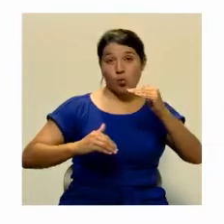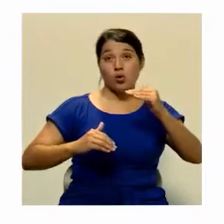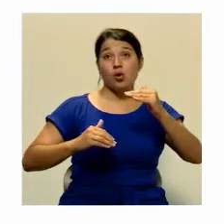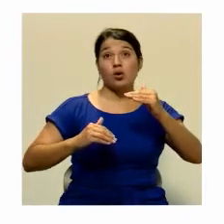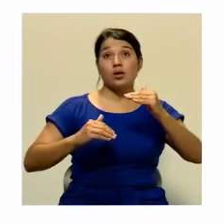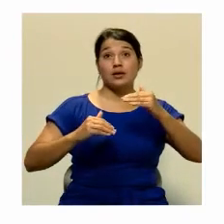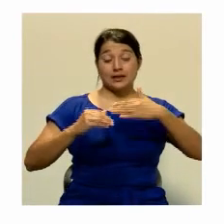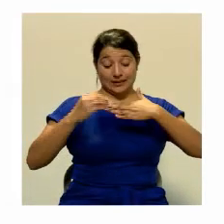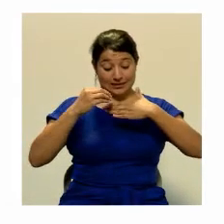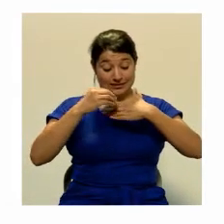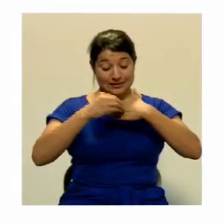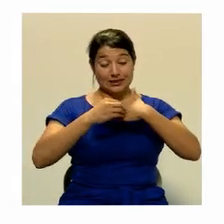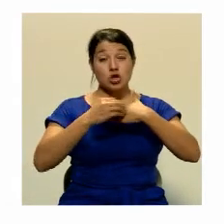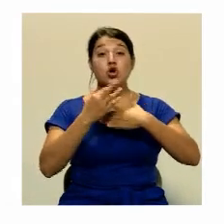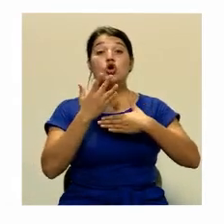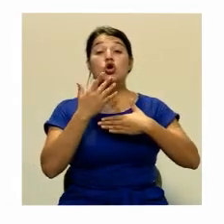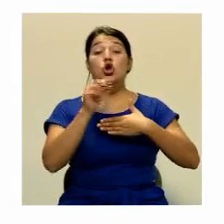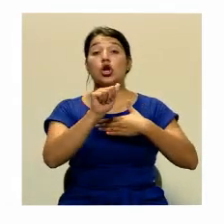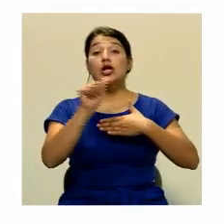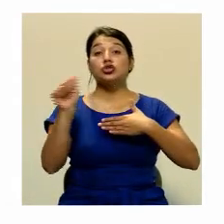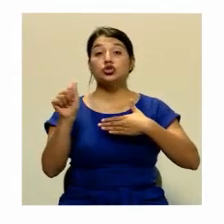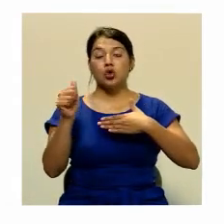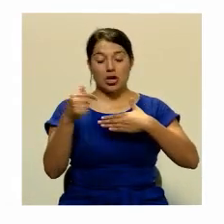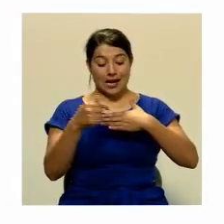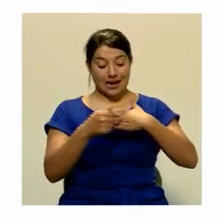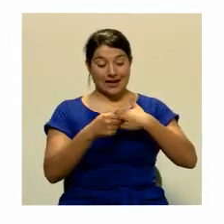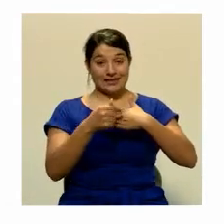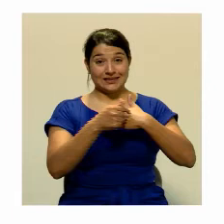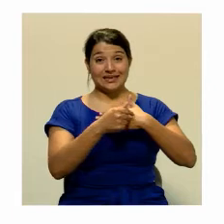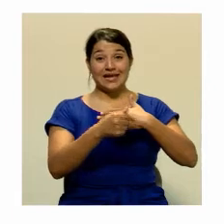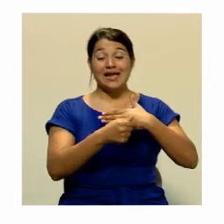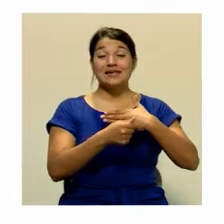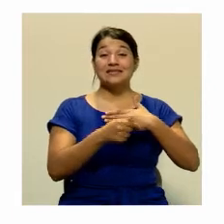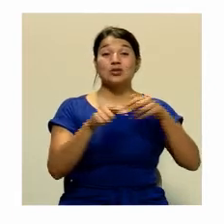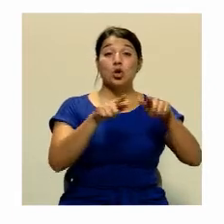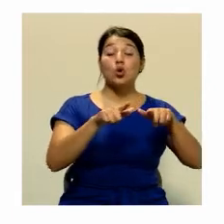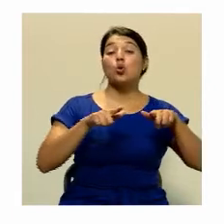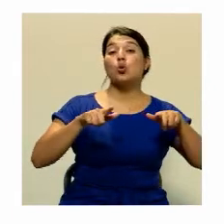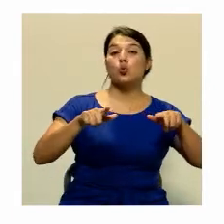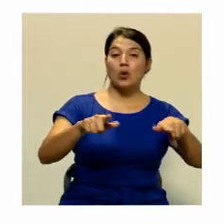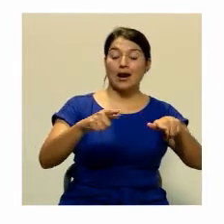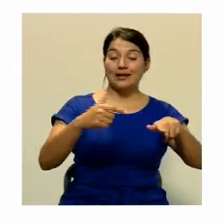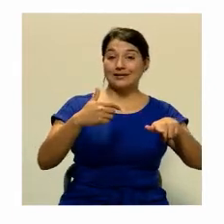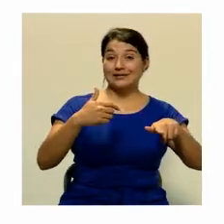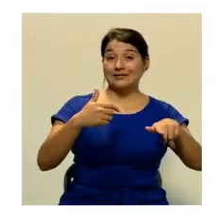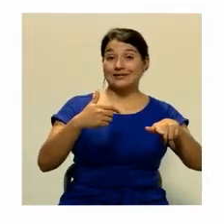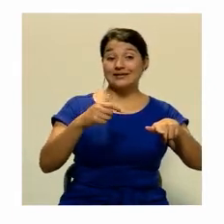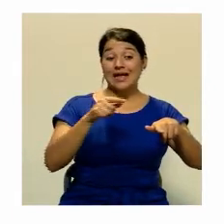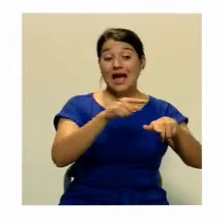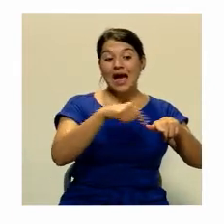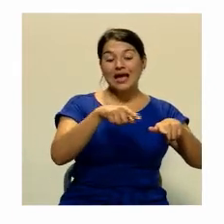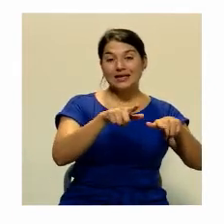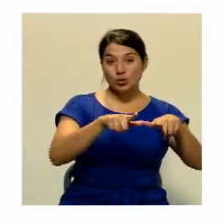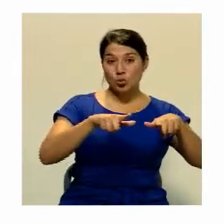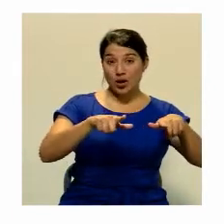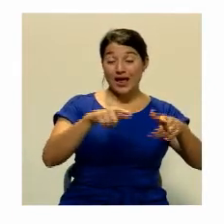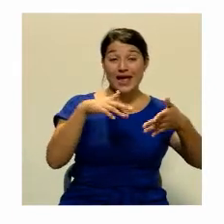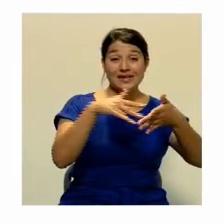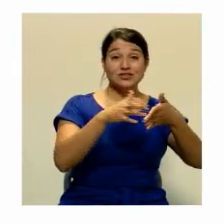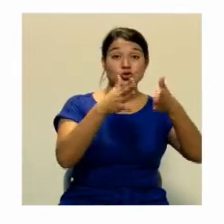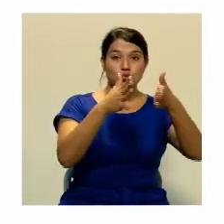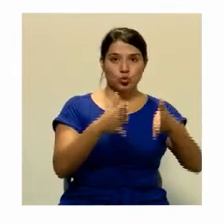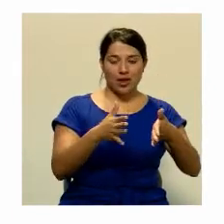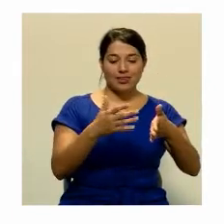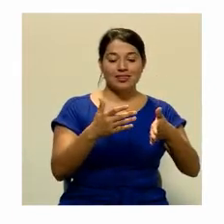es el grupo, digamos, son las zonas de la región central en las que los estudiantes viven